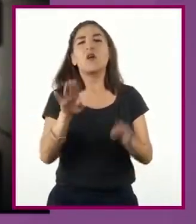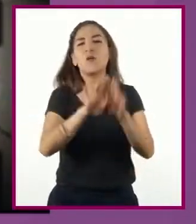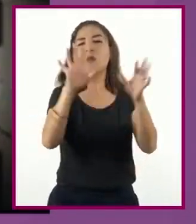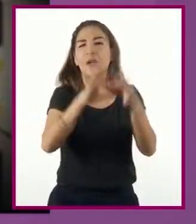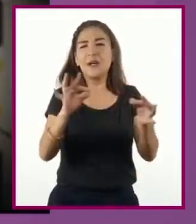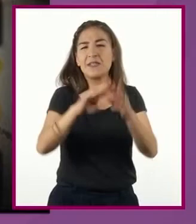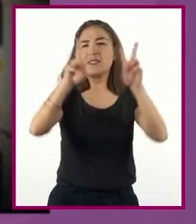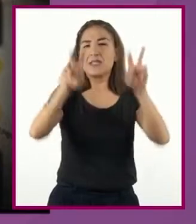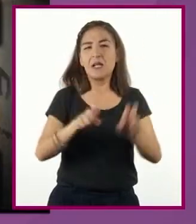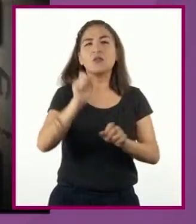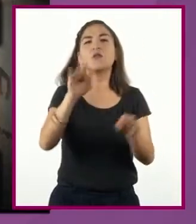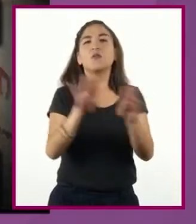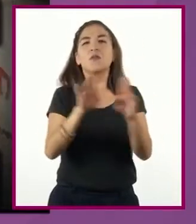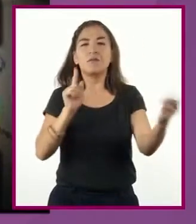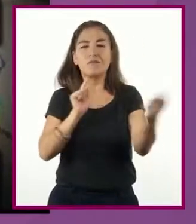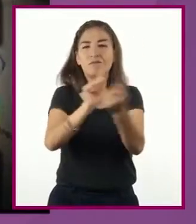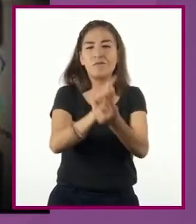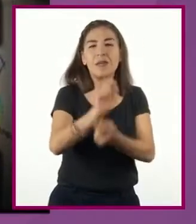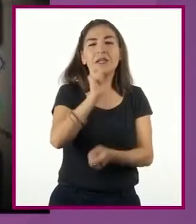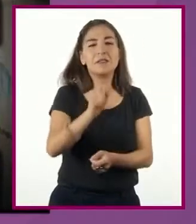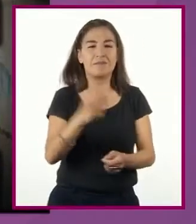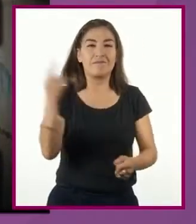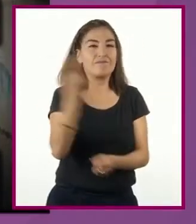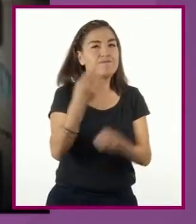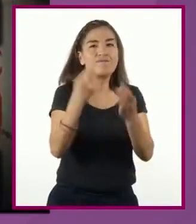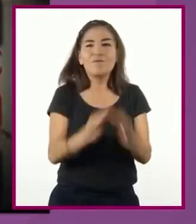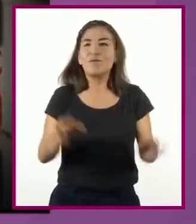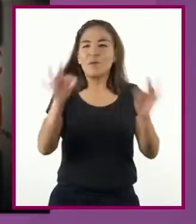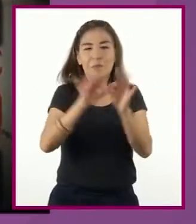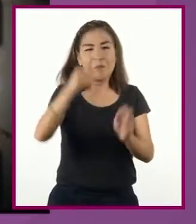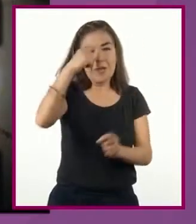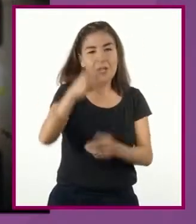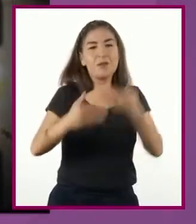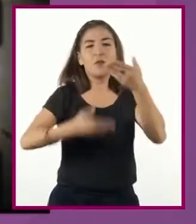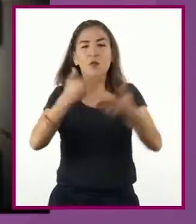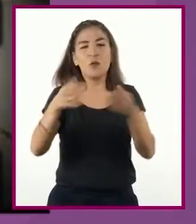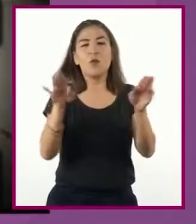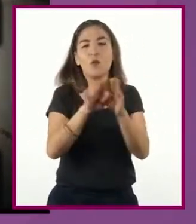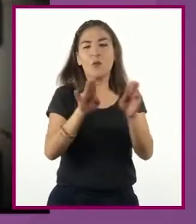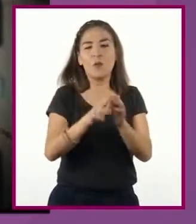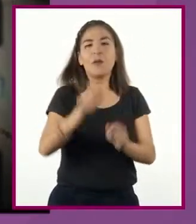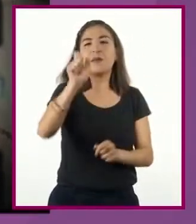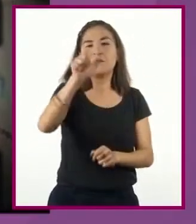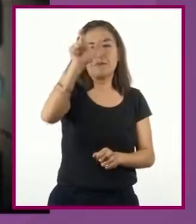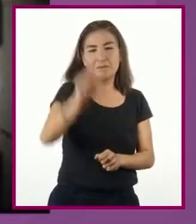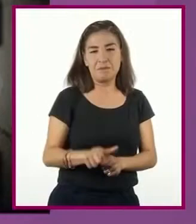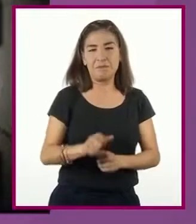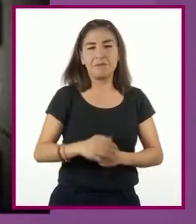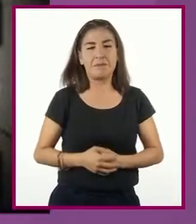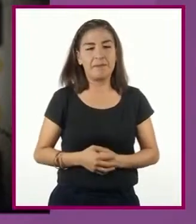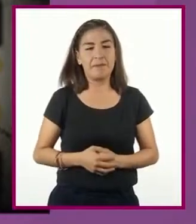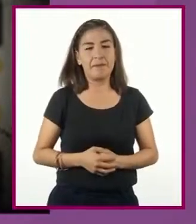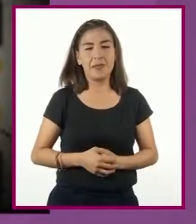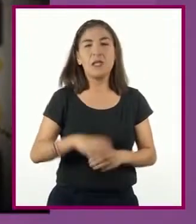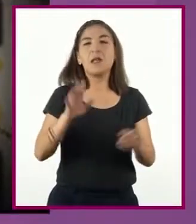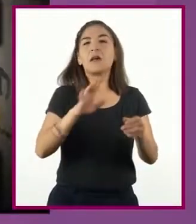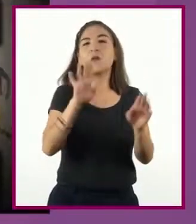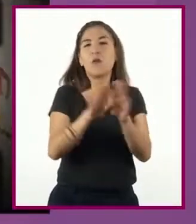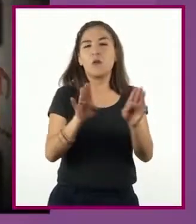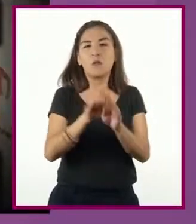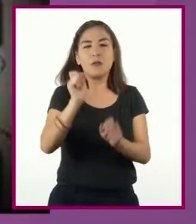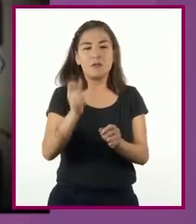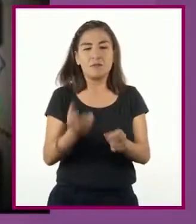existen 3 factores o vínculos que influyen de manera importante la consolidación de la identidad. Estos son el vínculo de integración